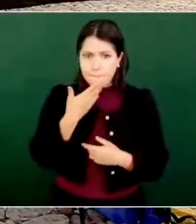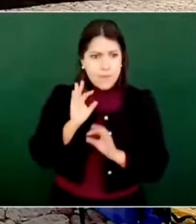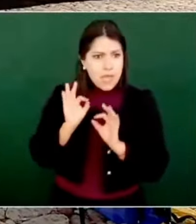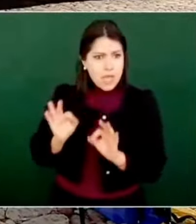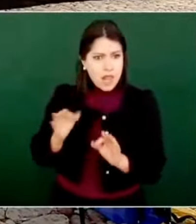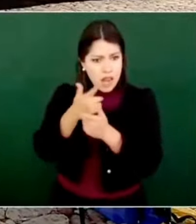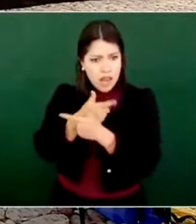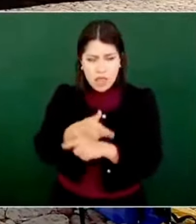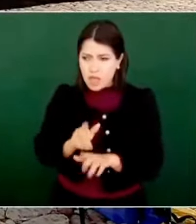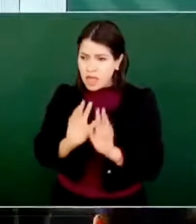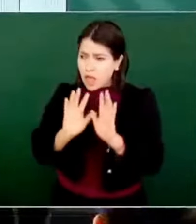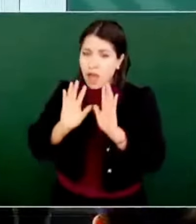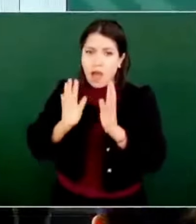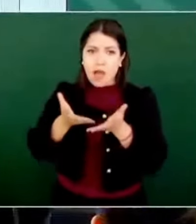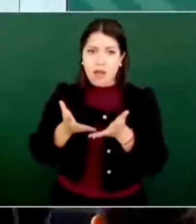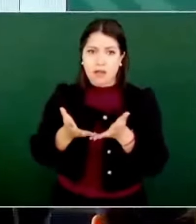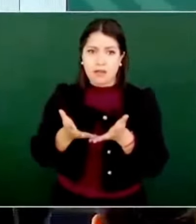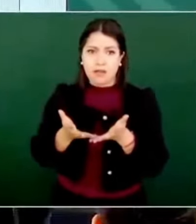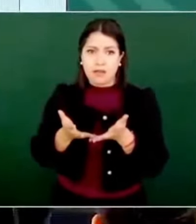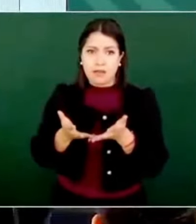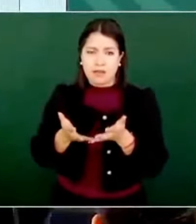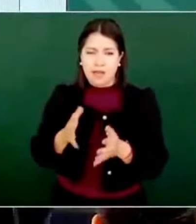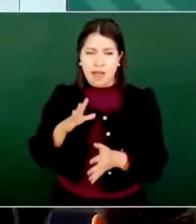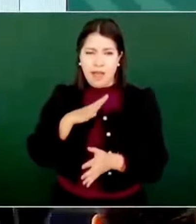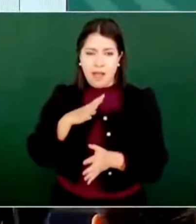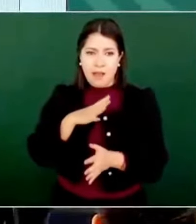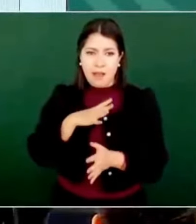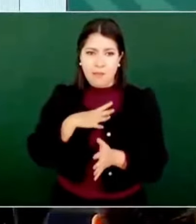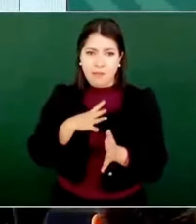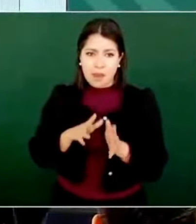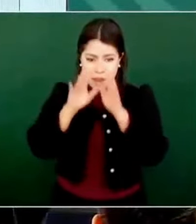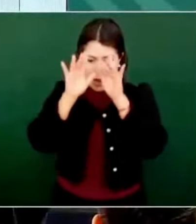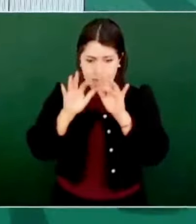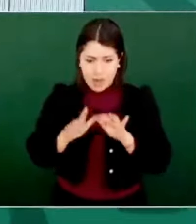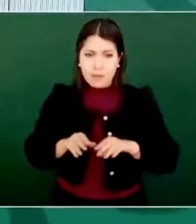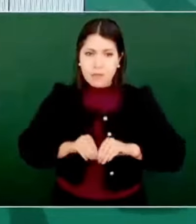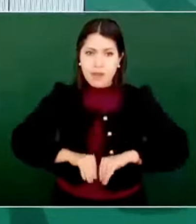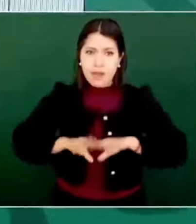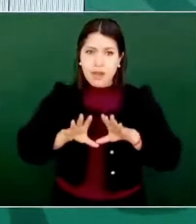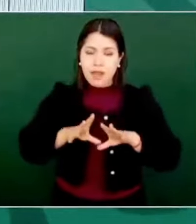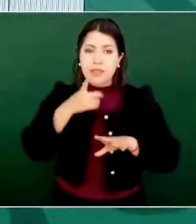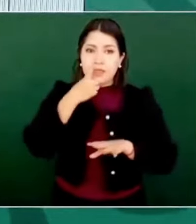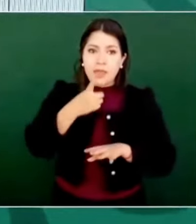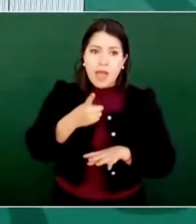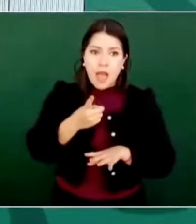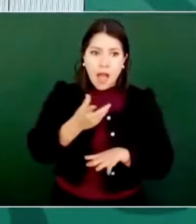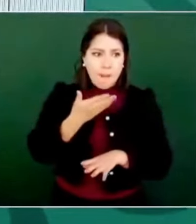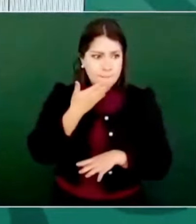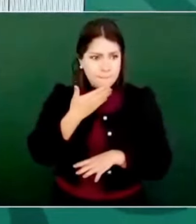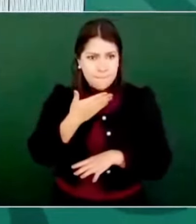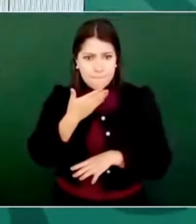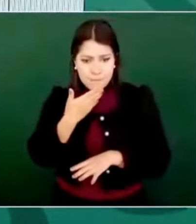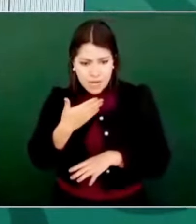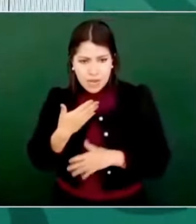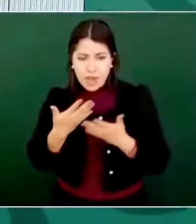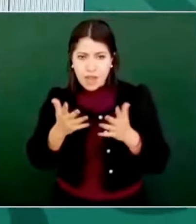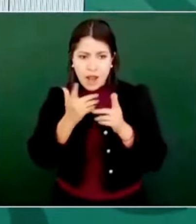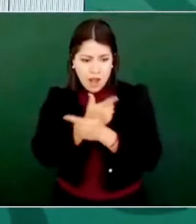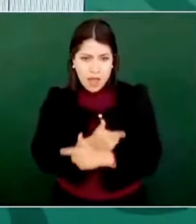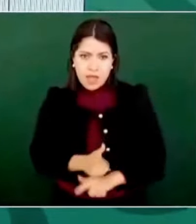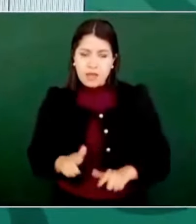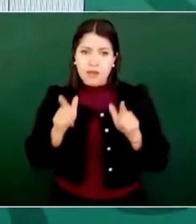libertad hay un boletín de esta organización celebrando la libertad